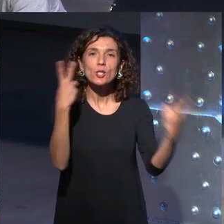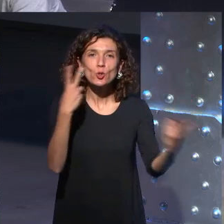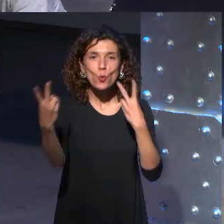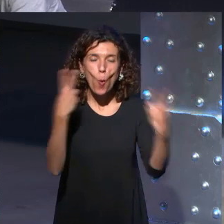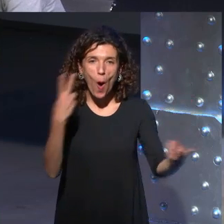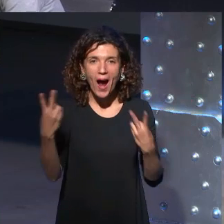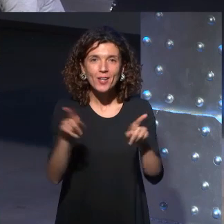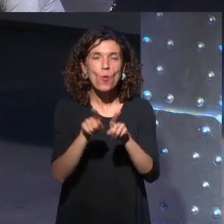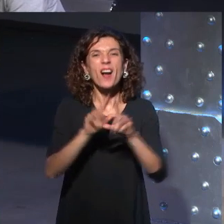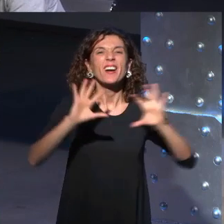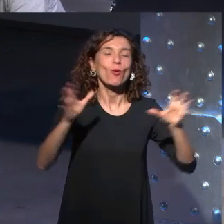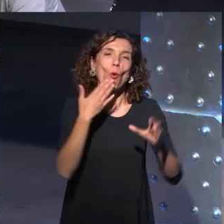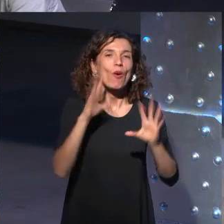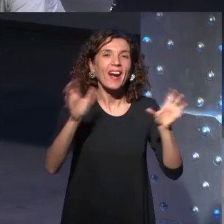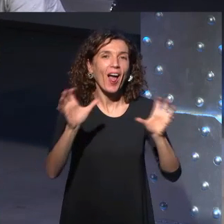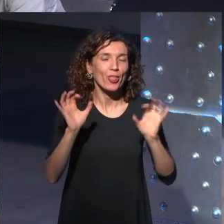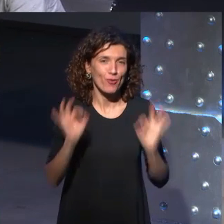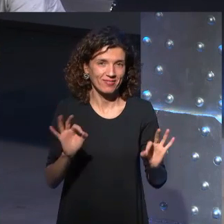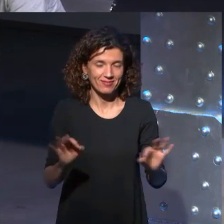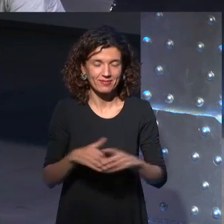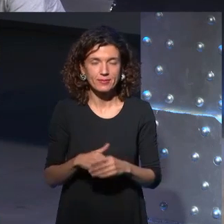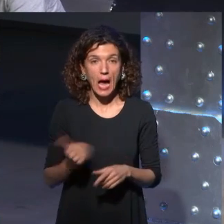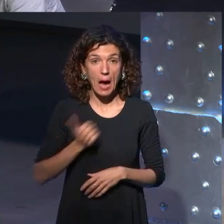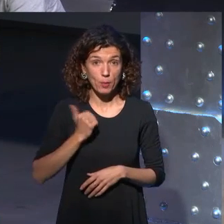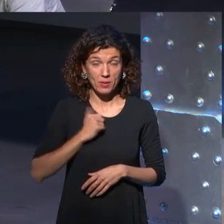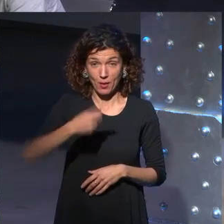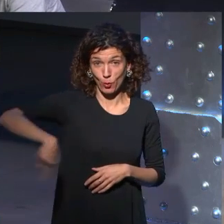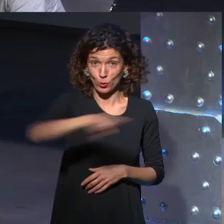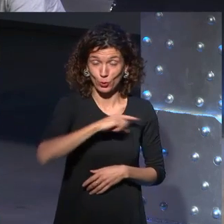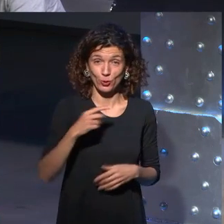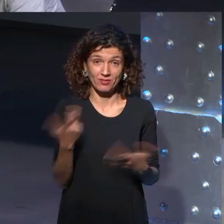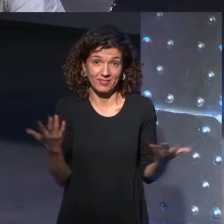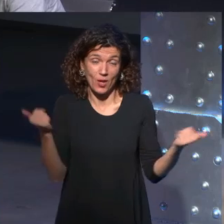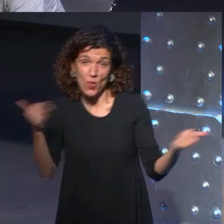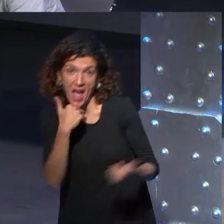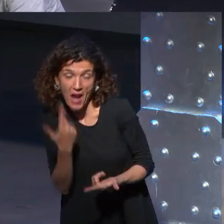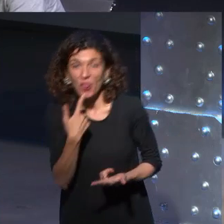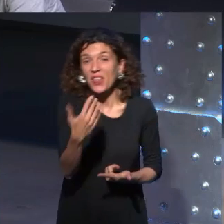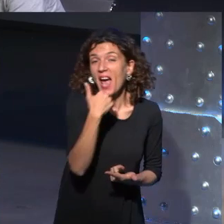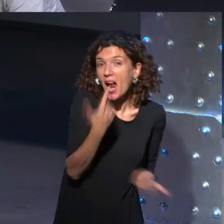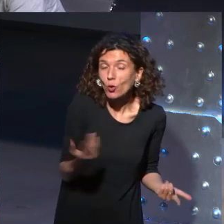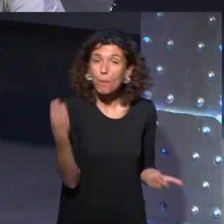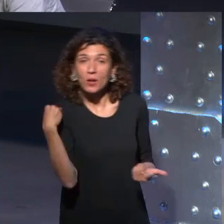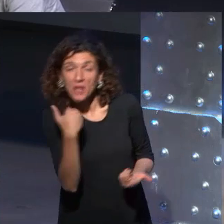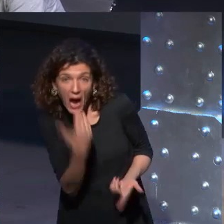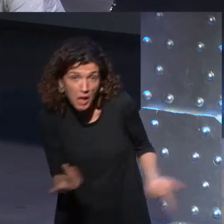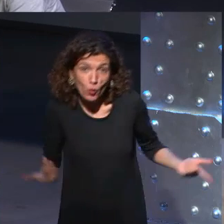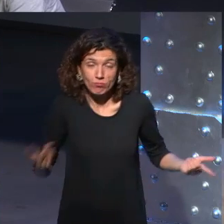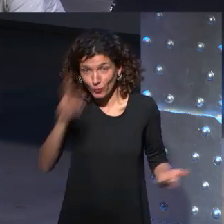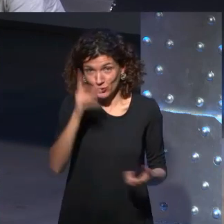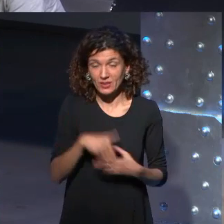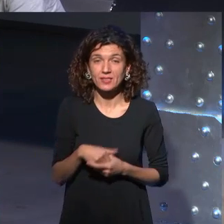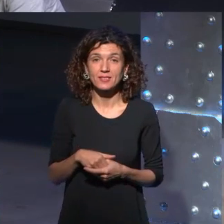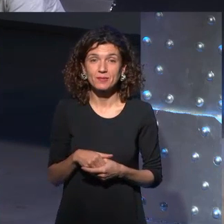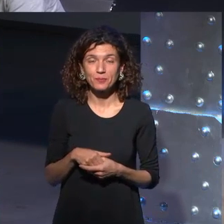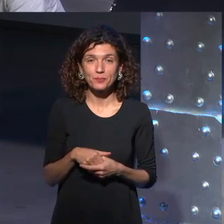Sí, Claro, sí, claro. sí. Bueno, aprovechar vosotros para decir algo, preguntar algo. Mira, tú